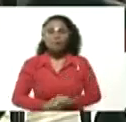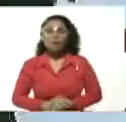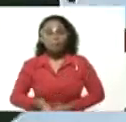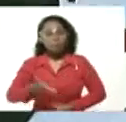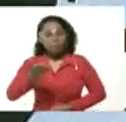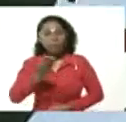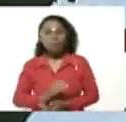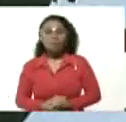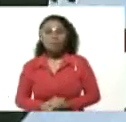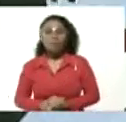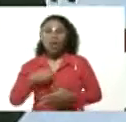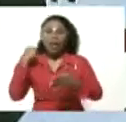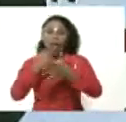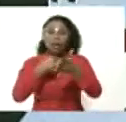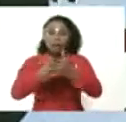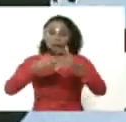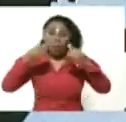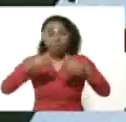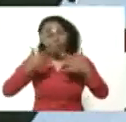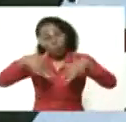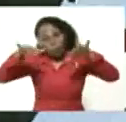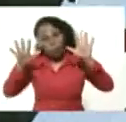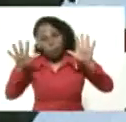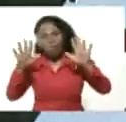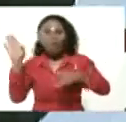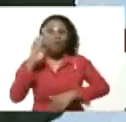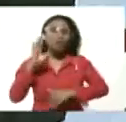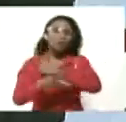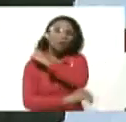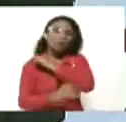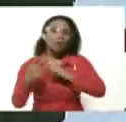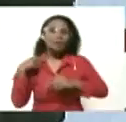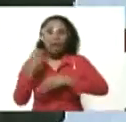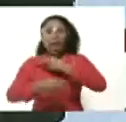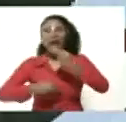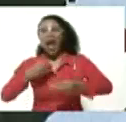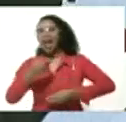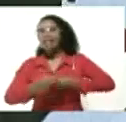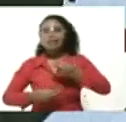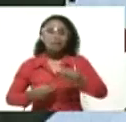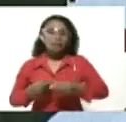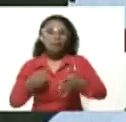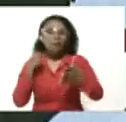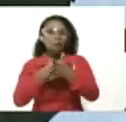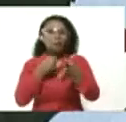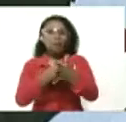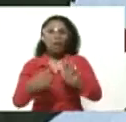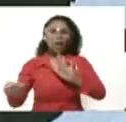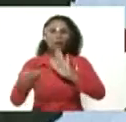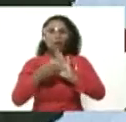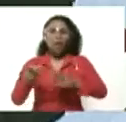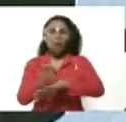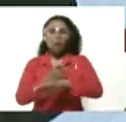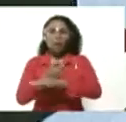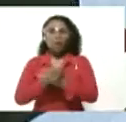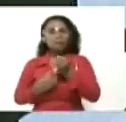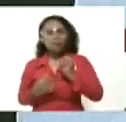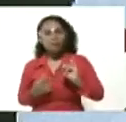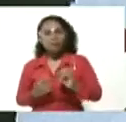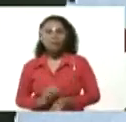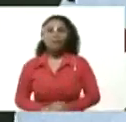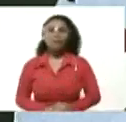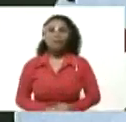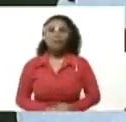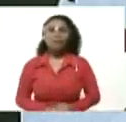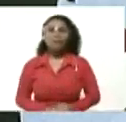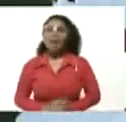lucha hoy supuesta contra la corrupción lleva a luchar contra los gobiernos de izquierda.